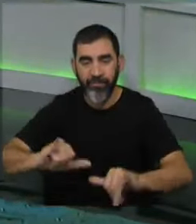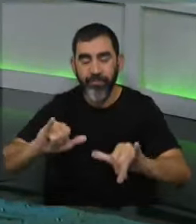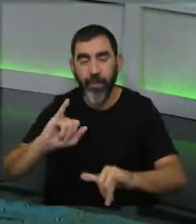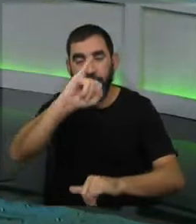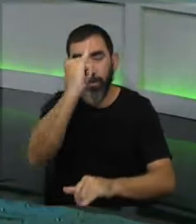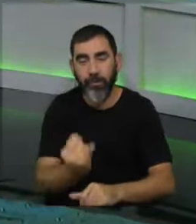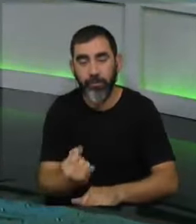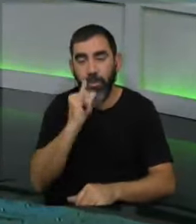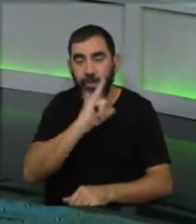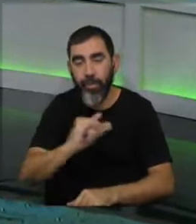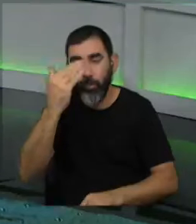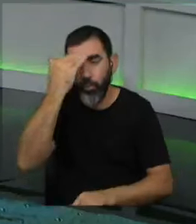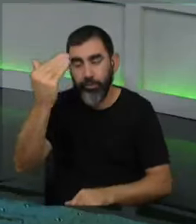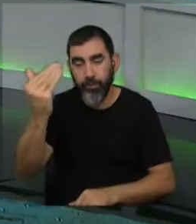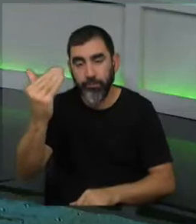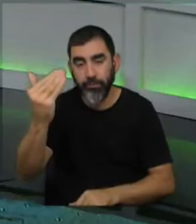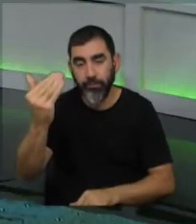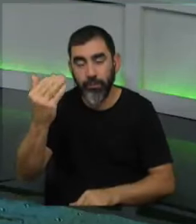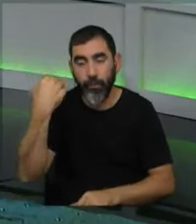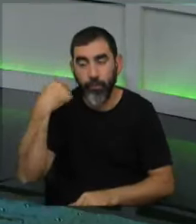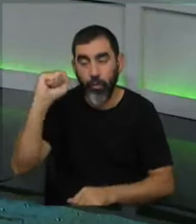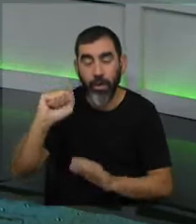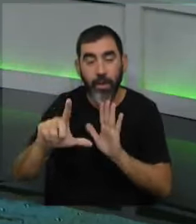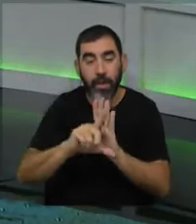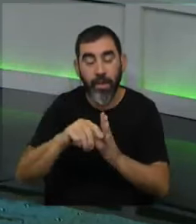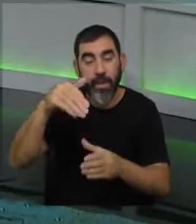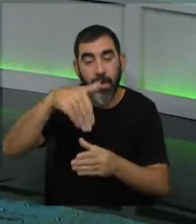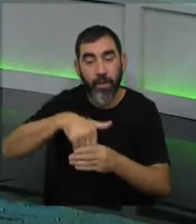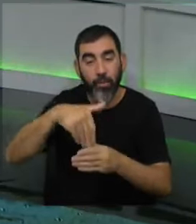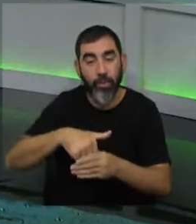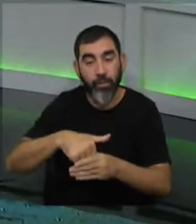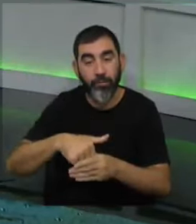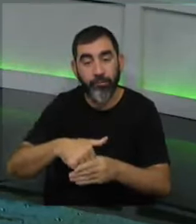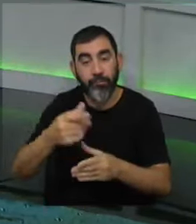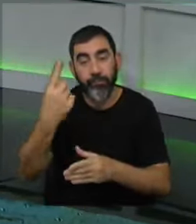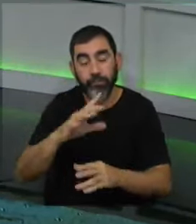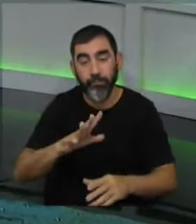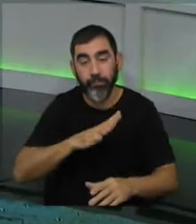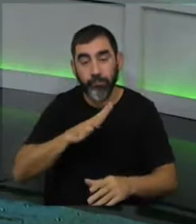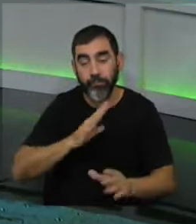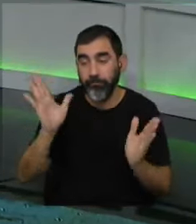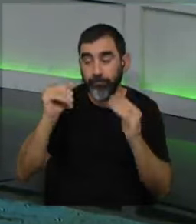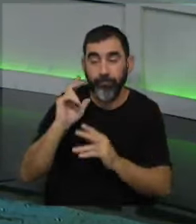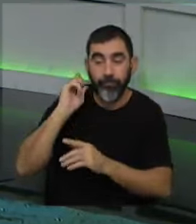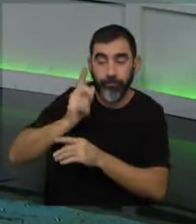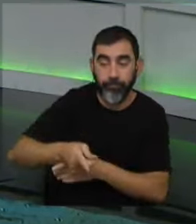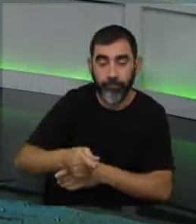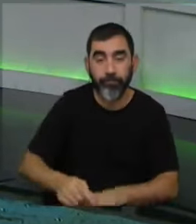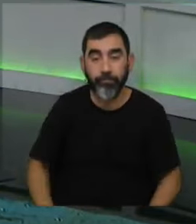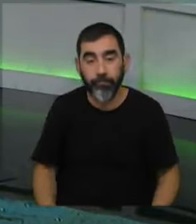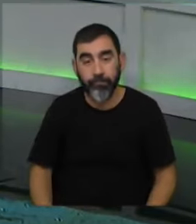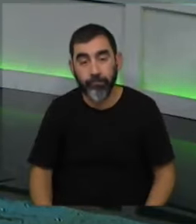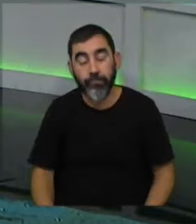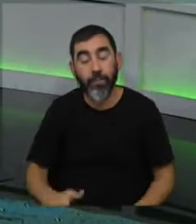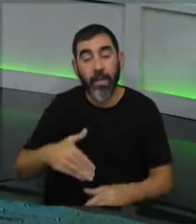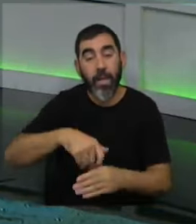delgado que fue denunciado por el frente amplio como violatorio de la ley electoral por lo tanto el organismo no se puede pronunciar por lo tanto además